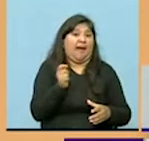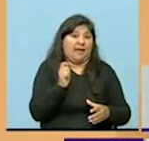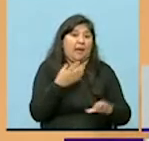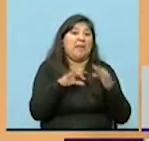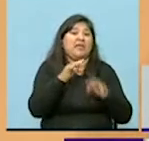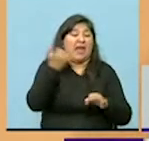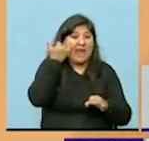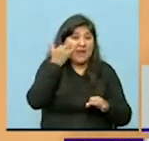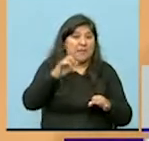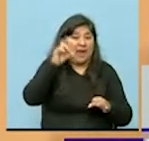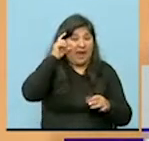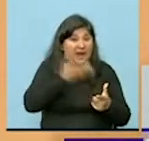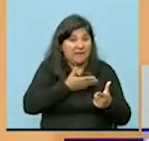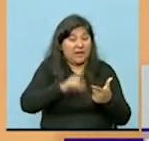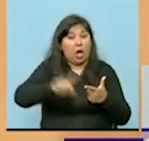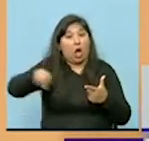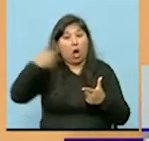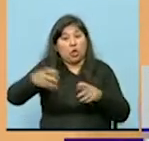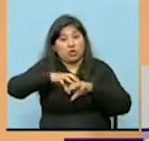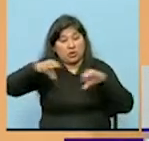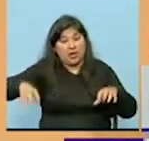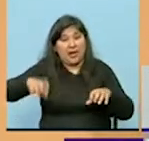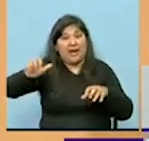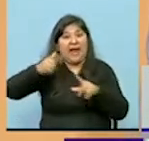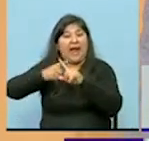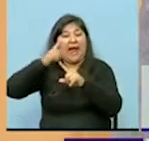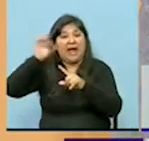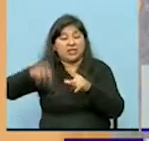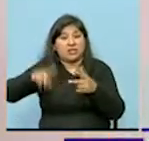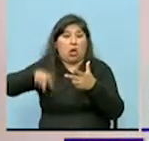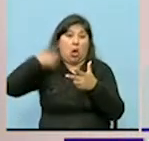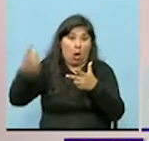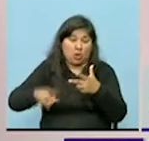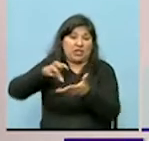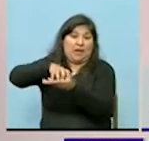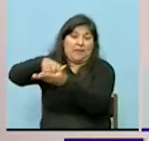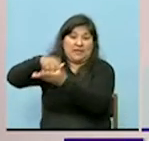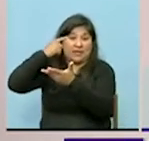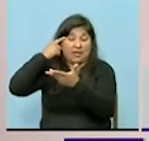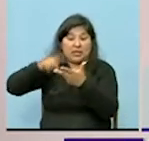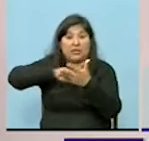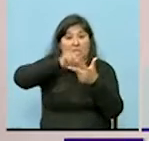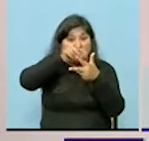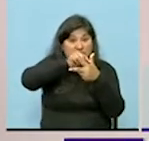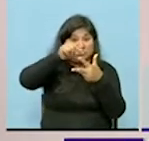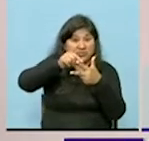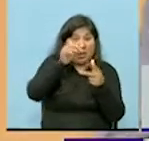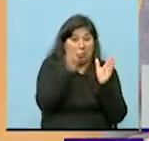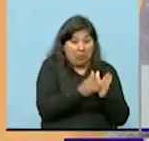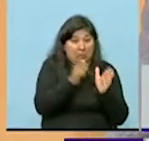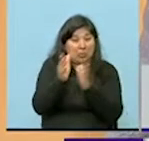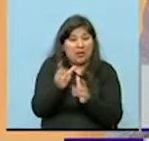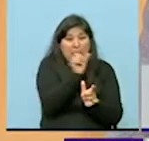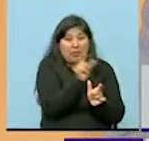otro pedacito lo venden entre los chinos el action y bulgueroni y todo el resto de la reina de holanda o sea la shell